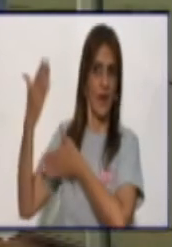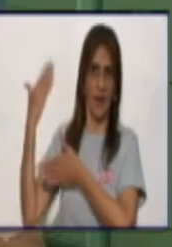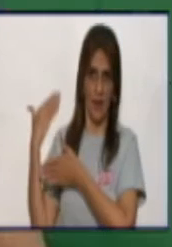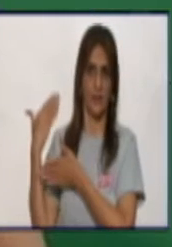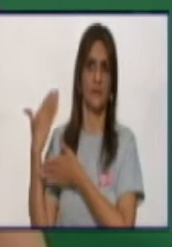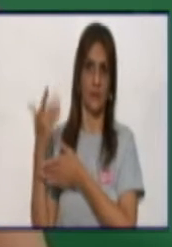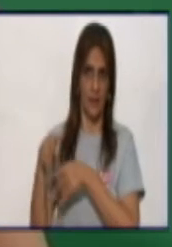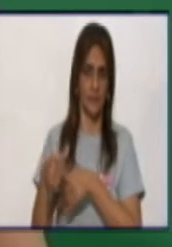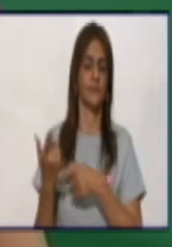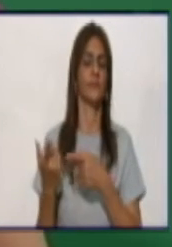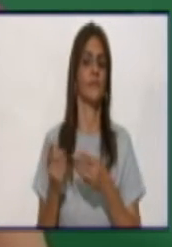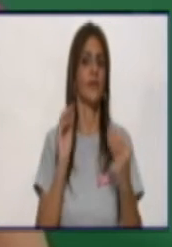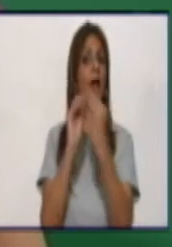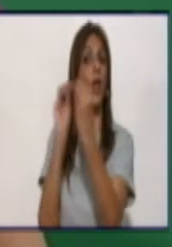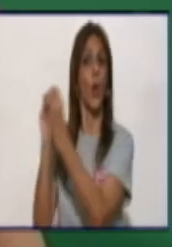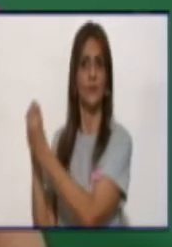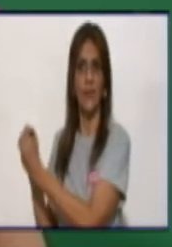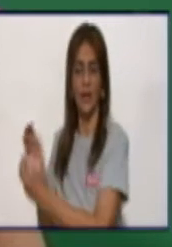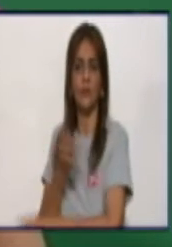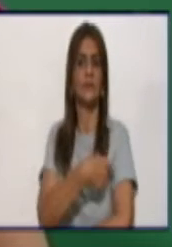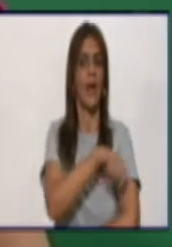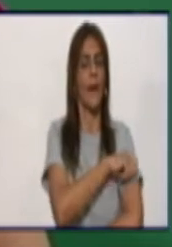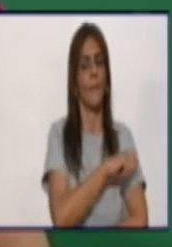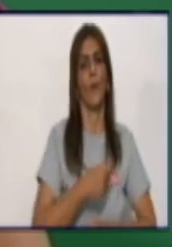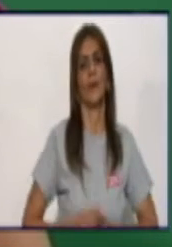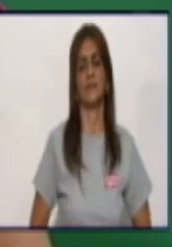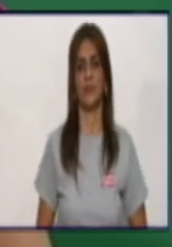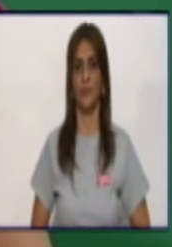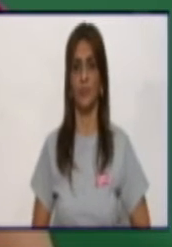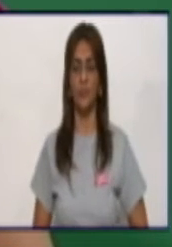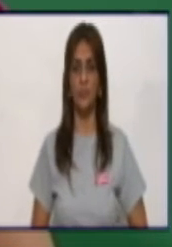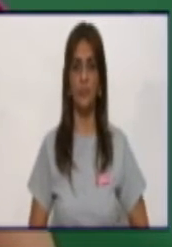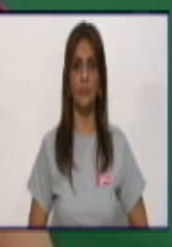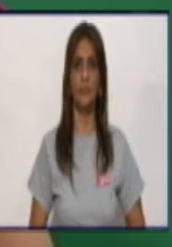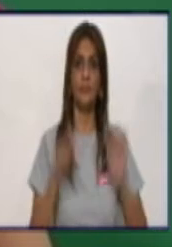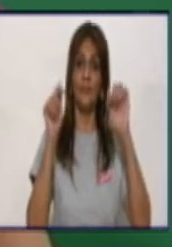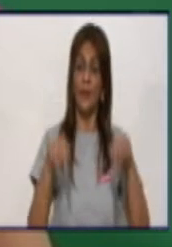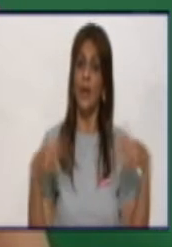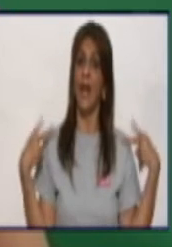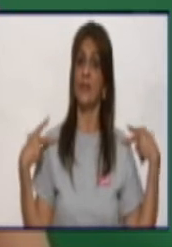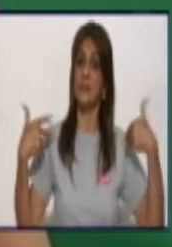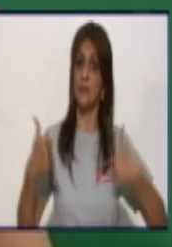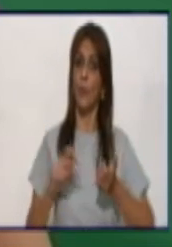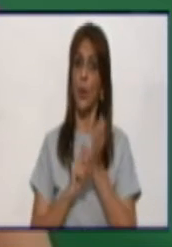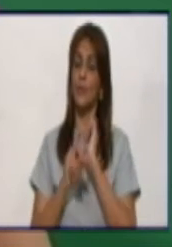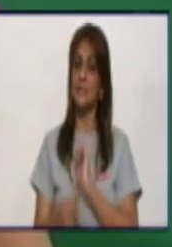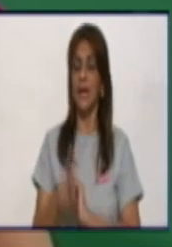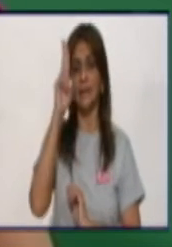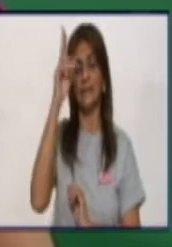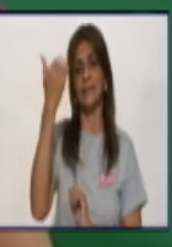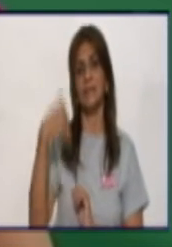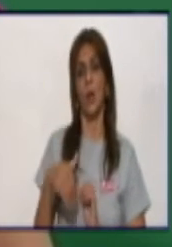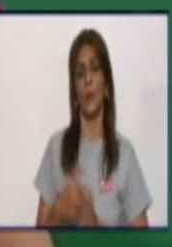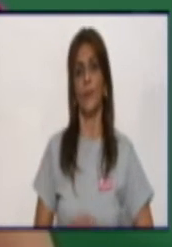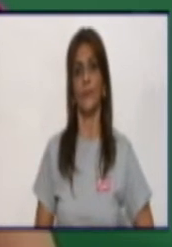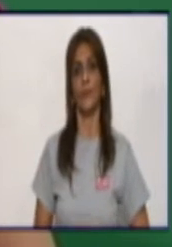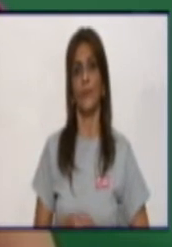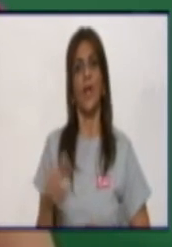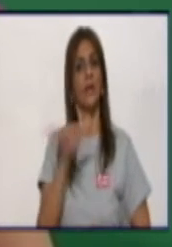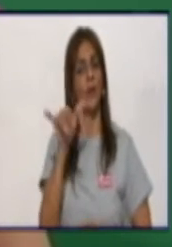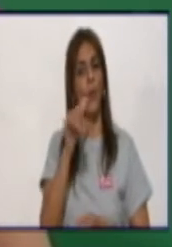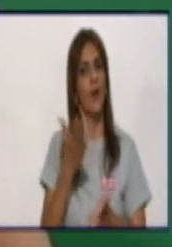viral y al contagio de nuestra población ahora en la dirección provincial igual y por supuesto